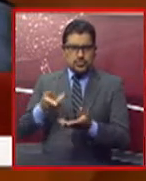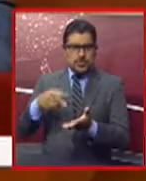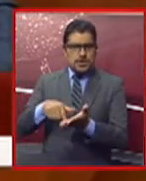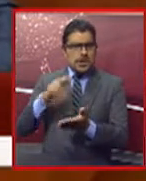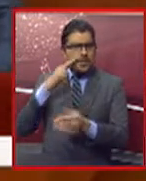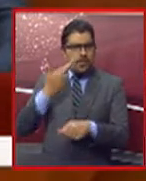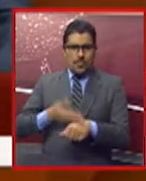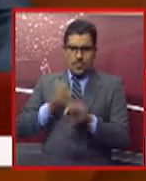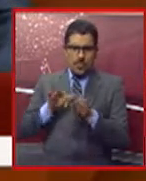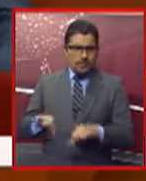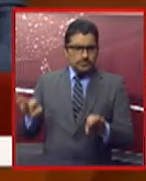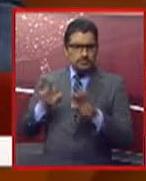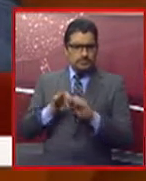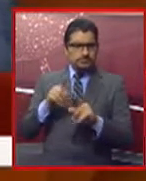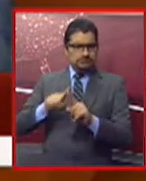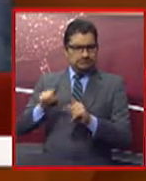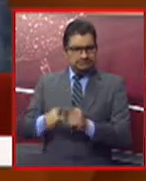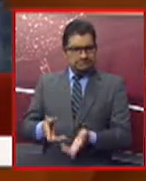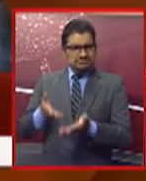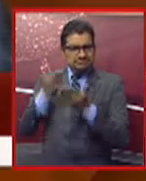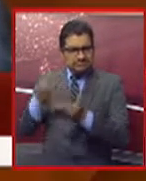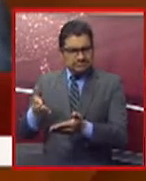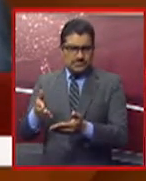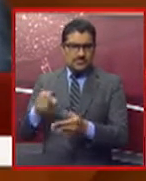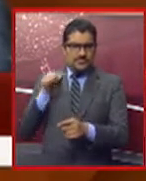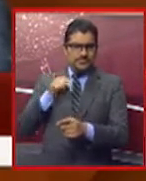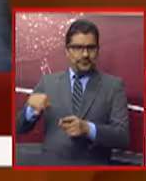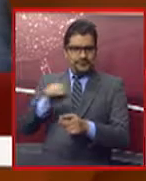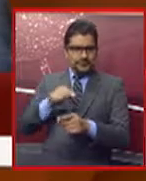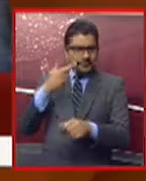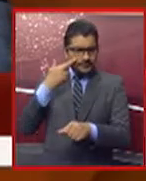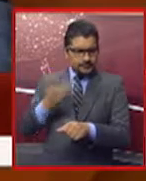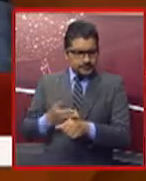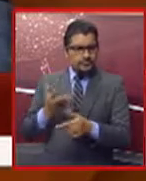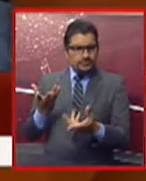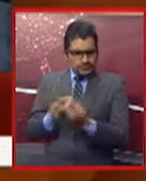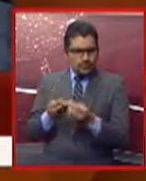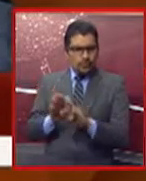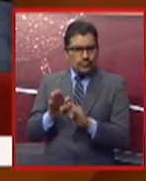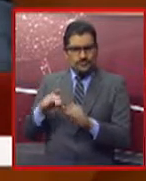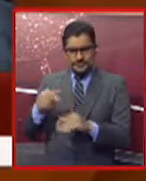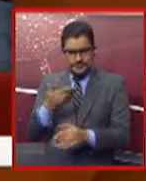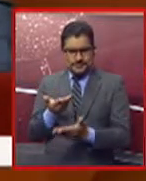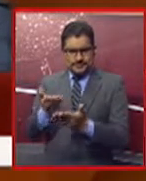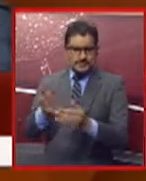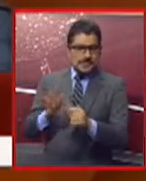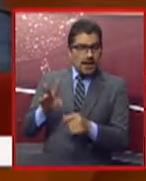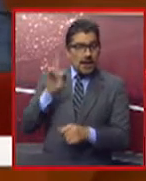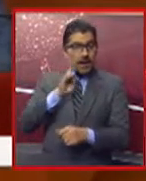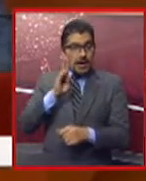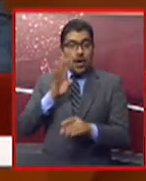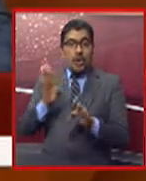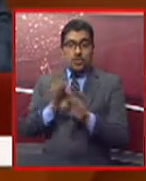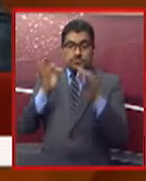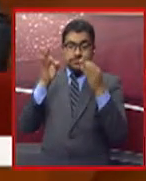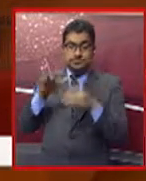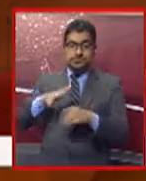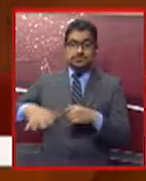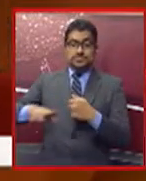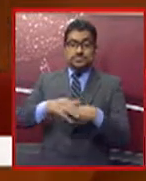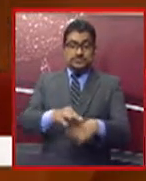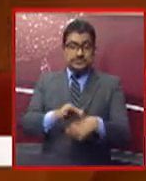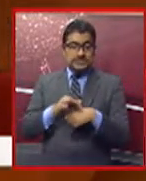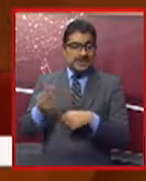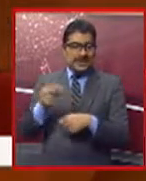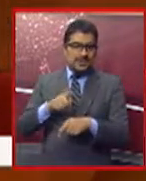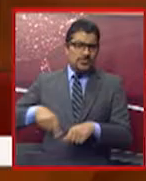de responsabilidad, una oportunidad de ver en un plano de realidad la situación económica de nuestro